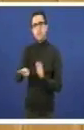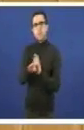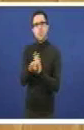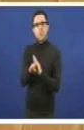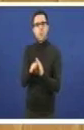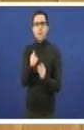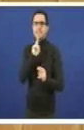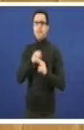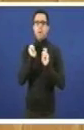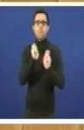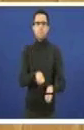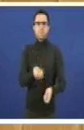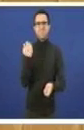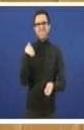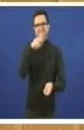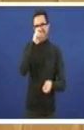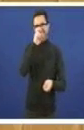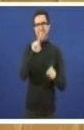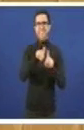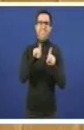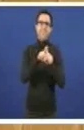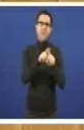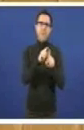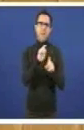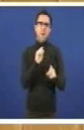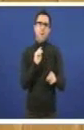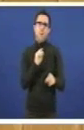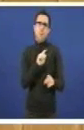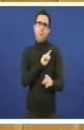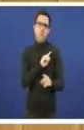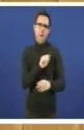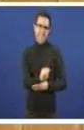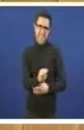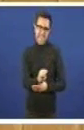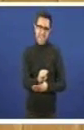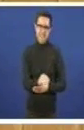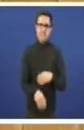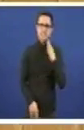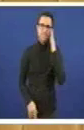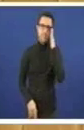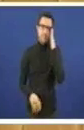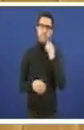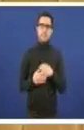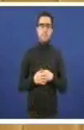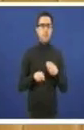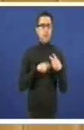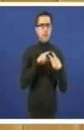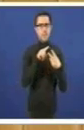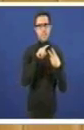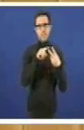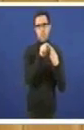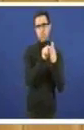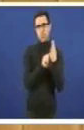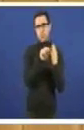como moitas veces nas súas manifestacións así o DIN O segundo e o terceiro punto da moción